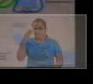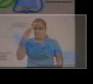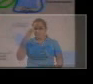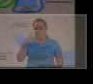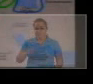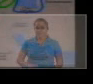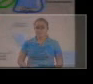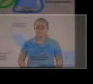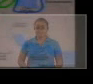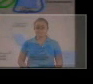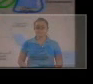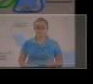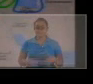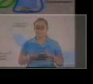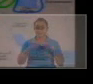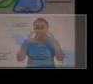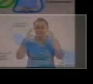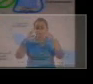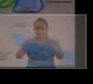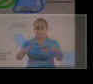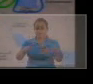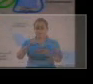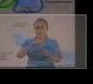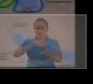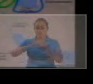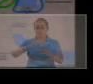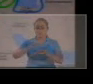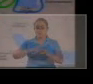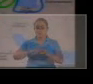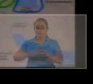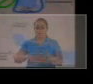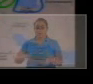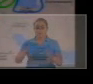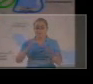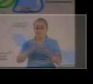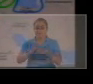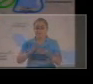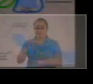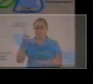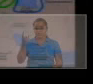estoy resaltando el territorio de Ucrania.